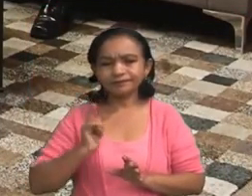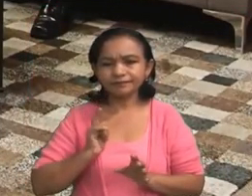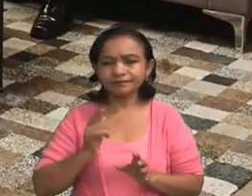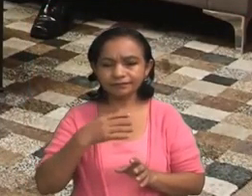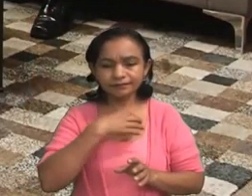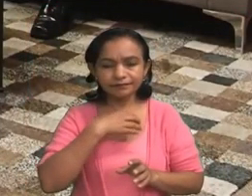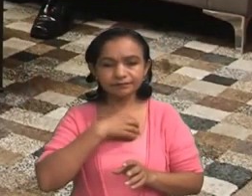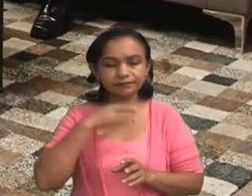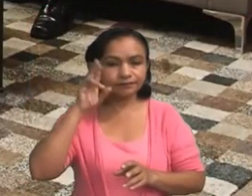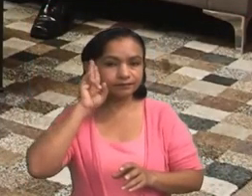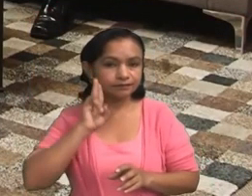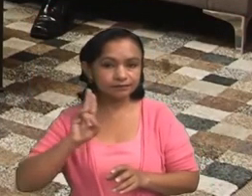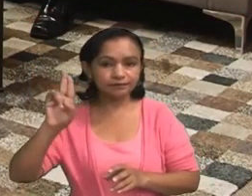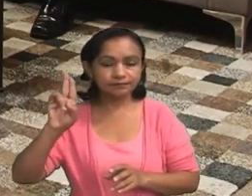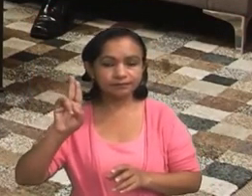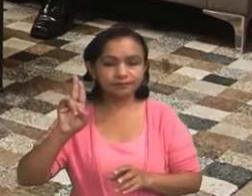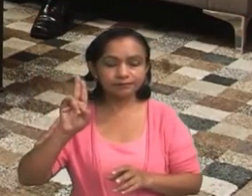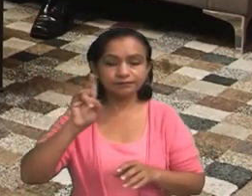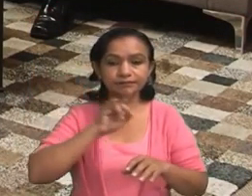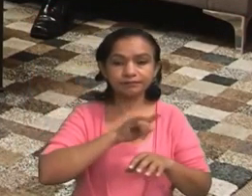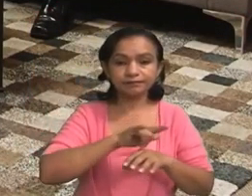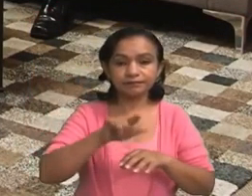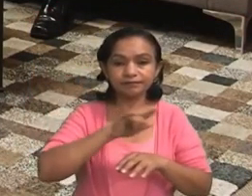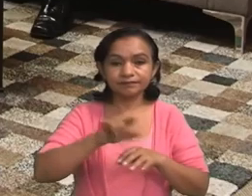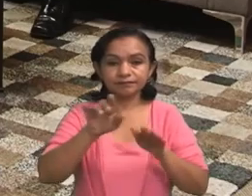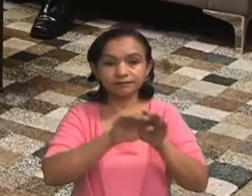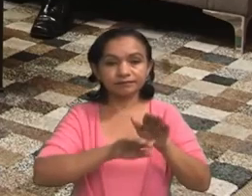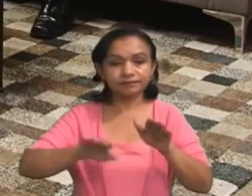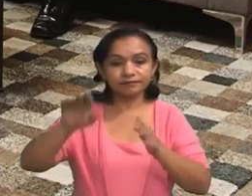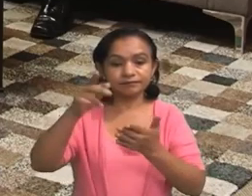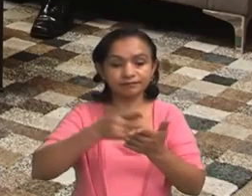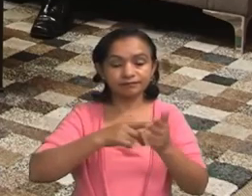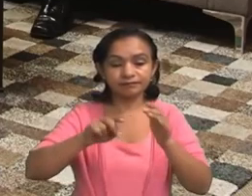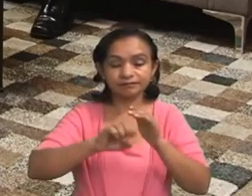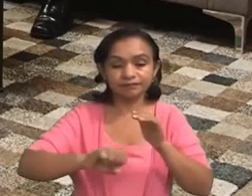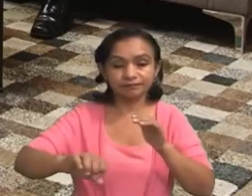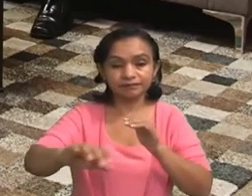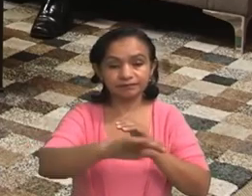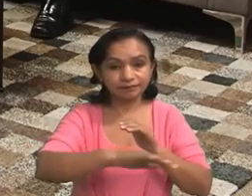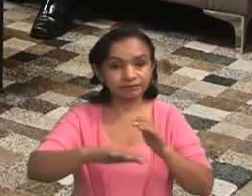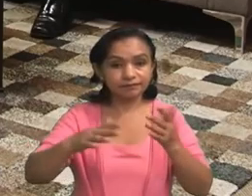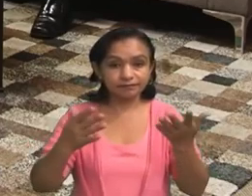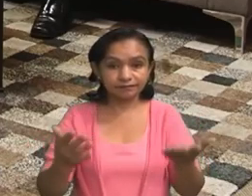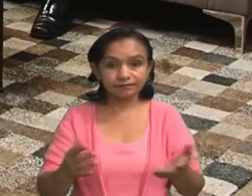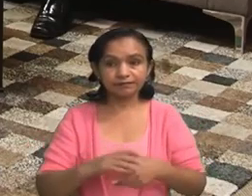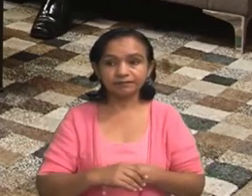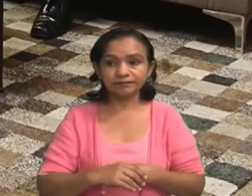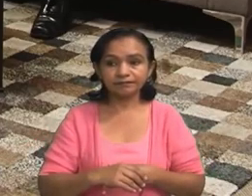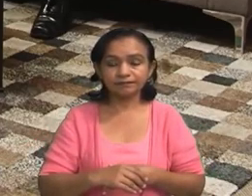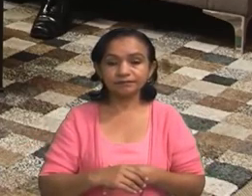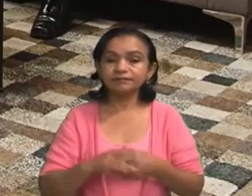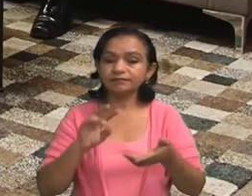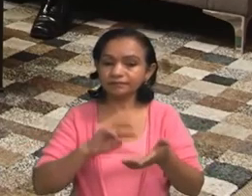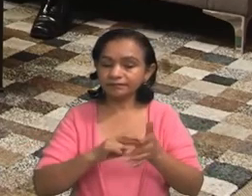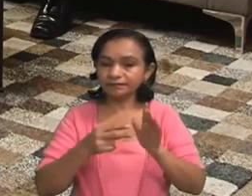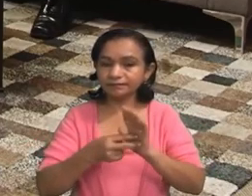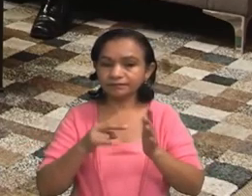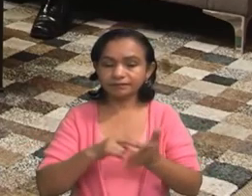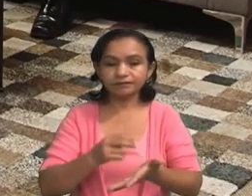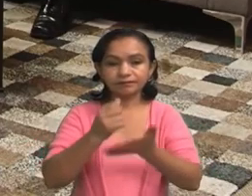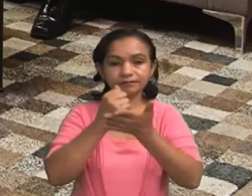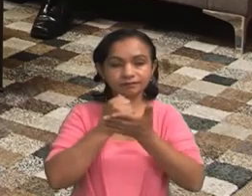función de la universidad sí, sí. es la función de extensión o proyección social. Claro. Entonces esto nos implica y